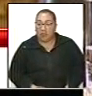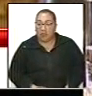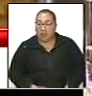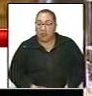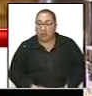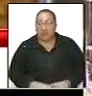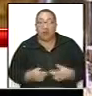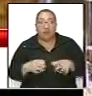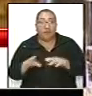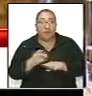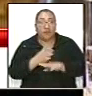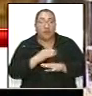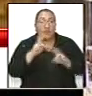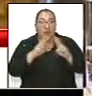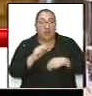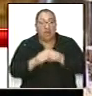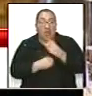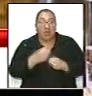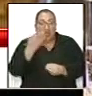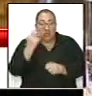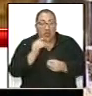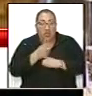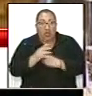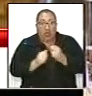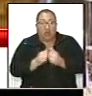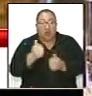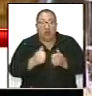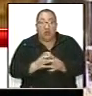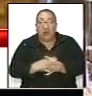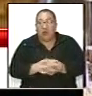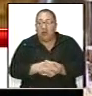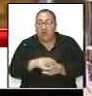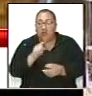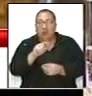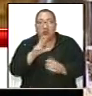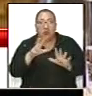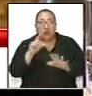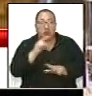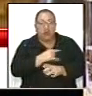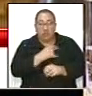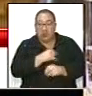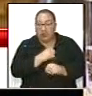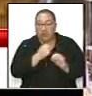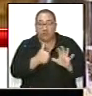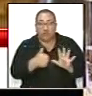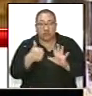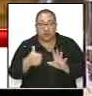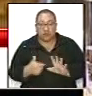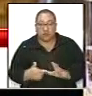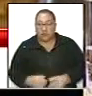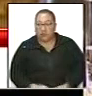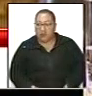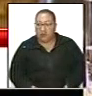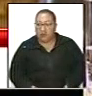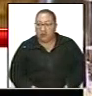Hicimos una investigación el año pasado a través de la cual de 138 universidades, 67